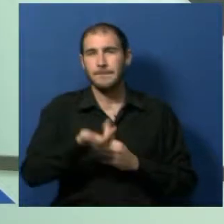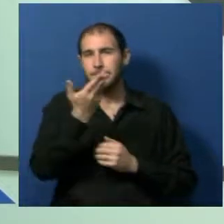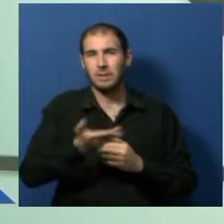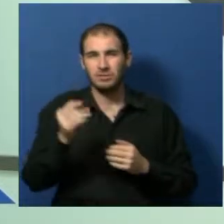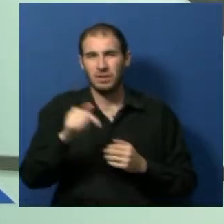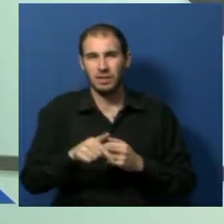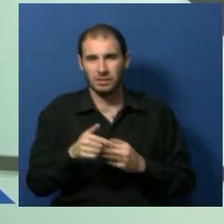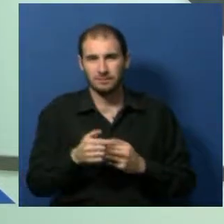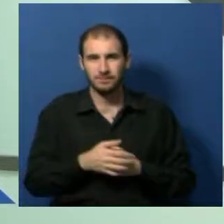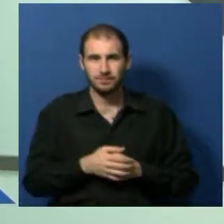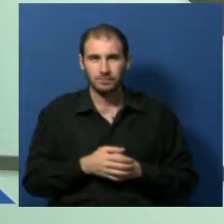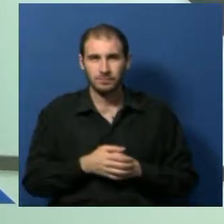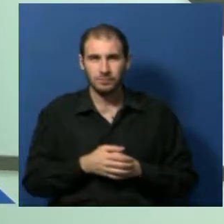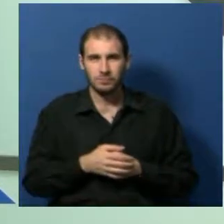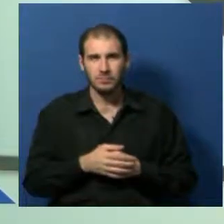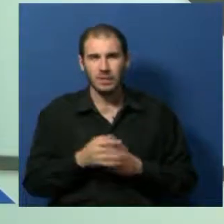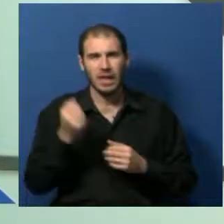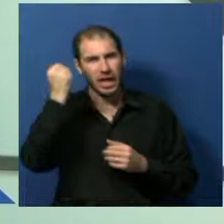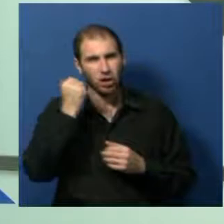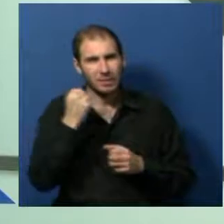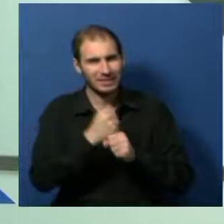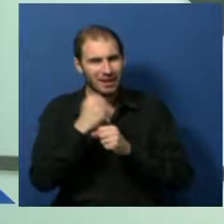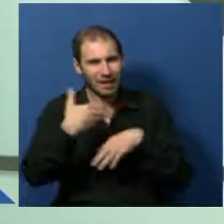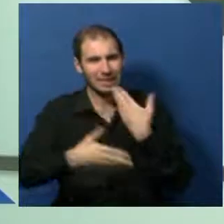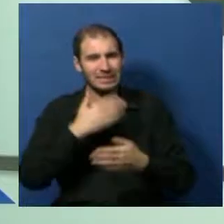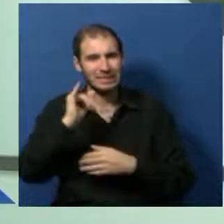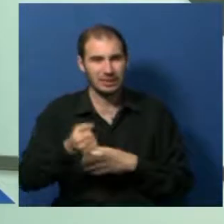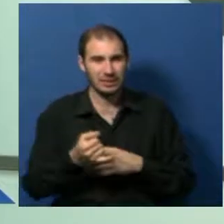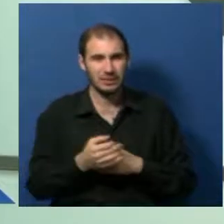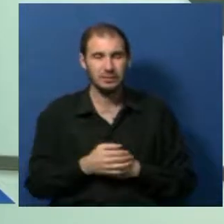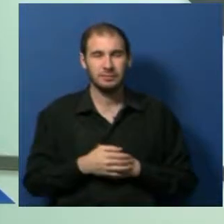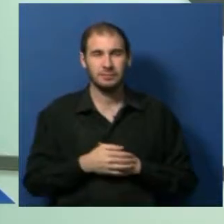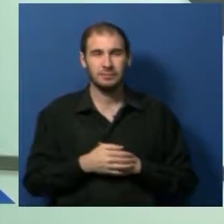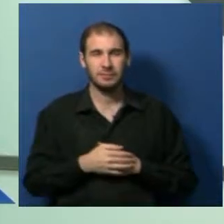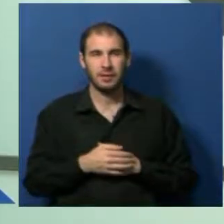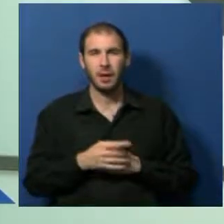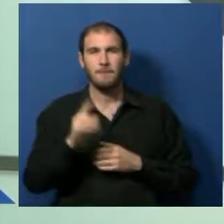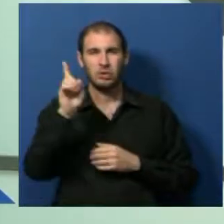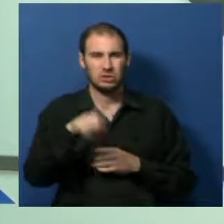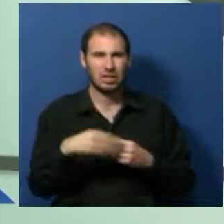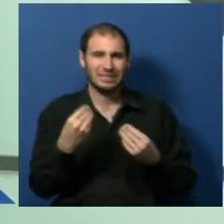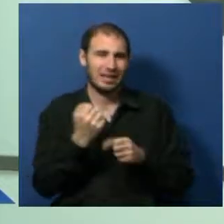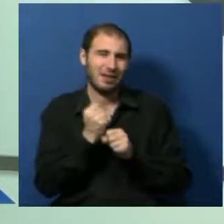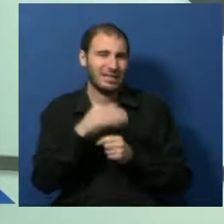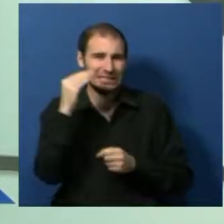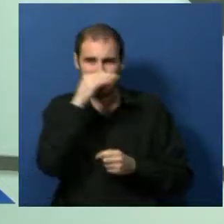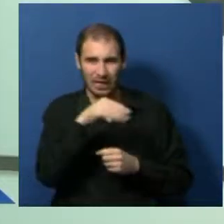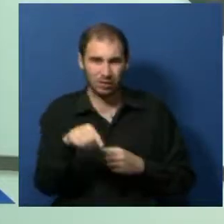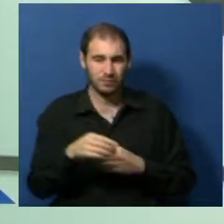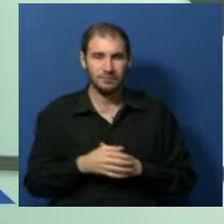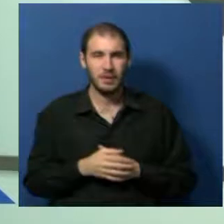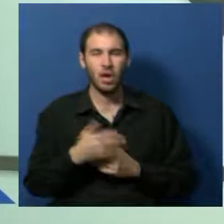están están económicamente activas, están trabajando, seguramente el gran porcentaje en negro, ¿no?